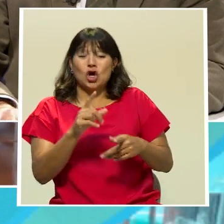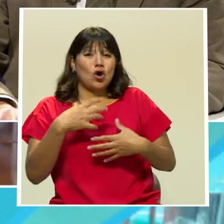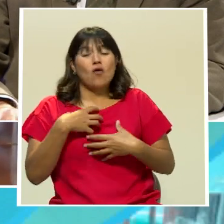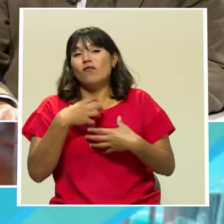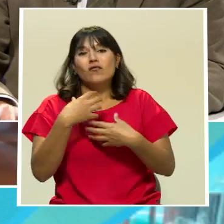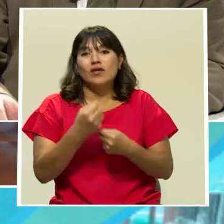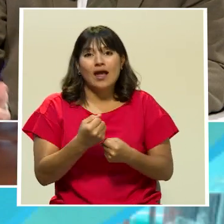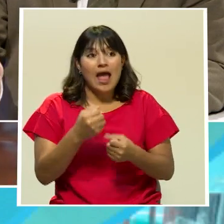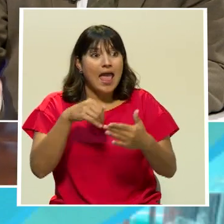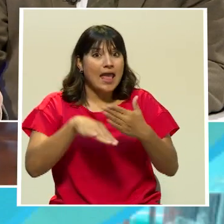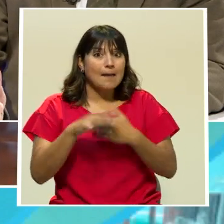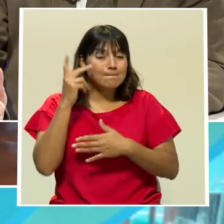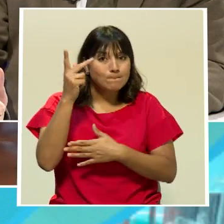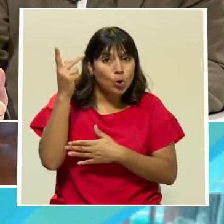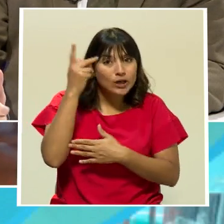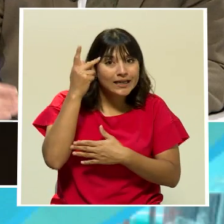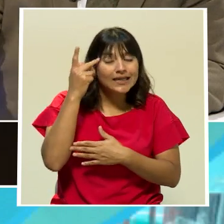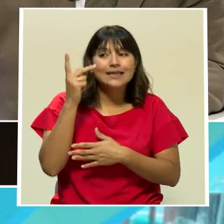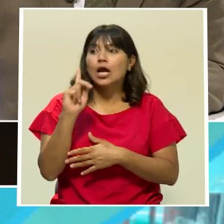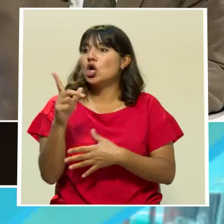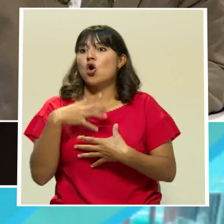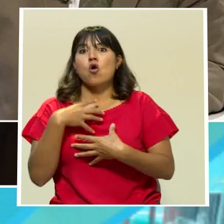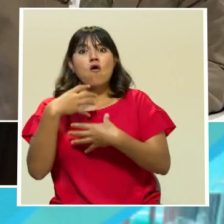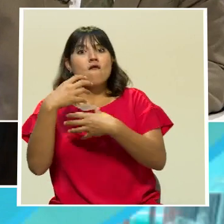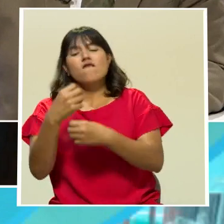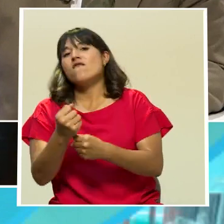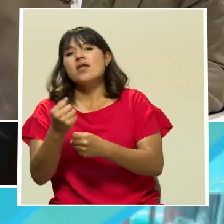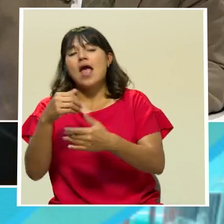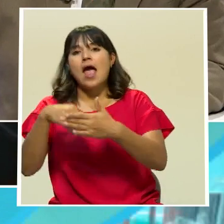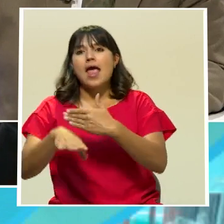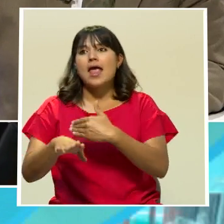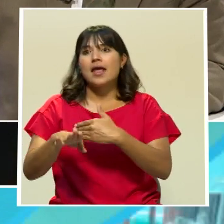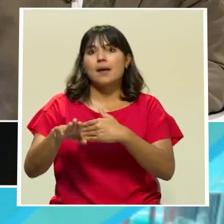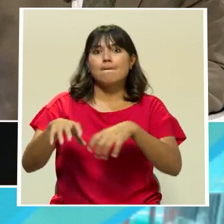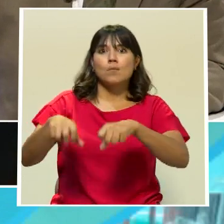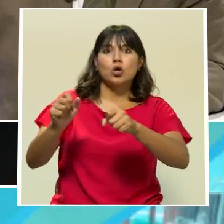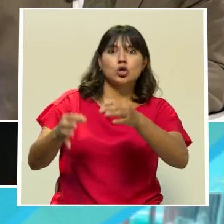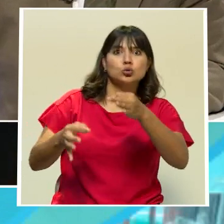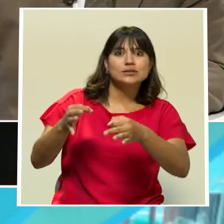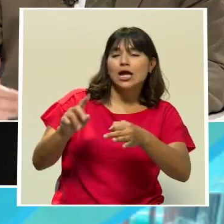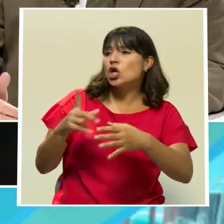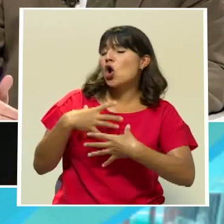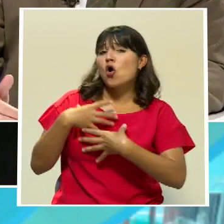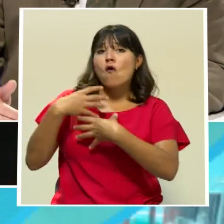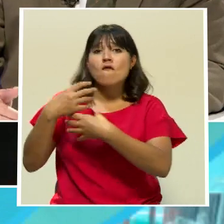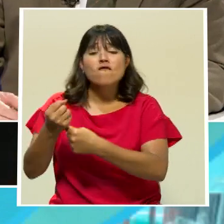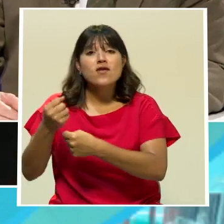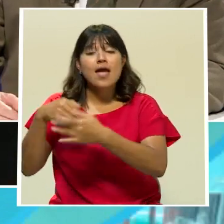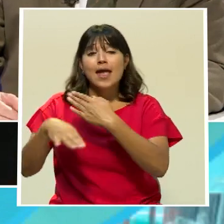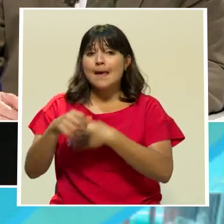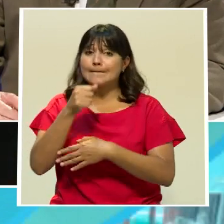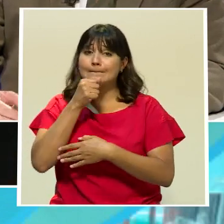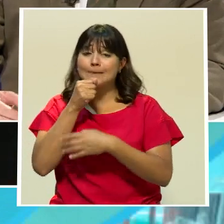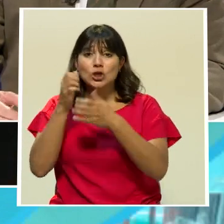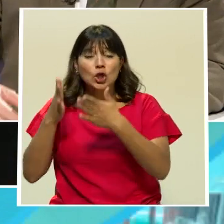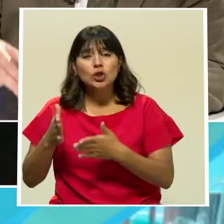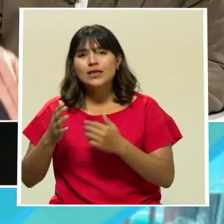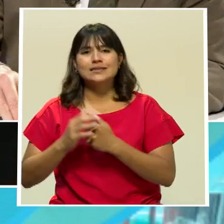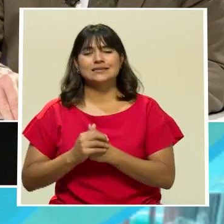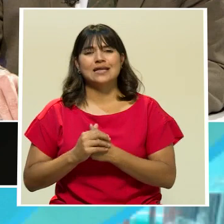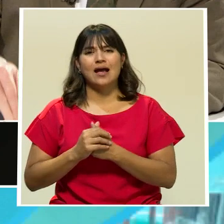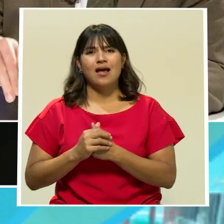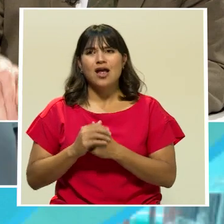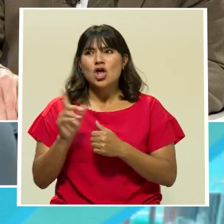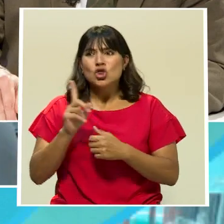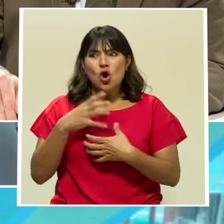los políticos, en la judicatura y también en los propios medios de comunicación, en las propias personas que en